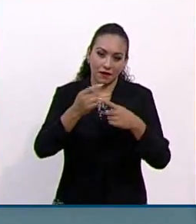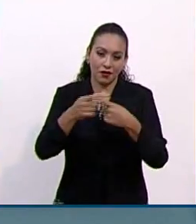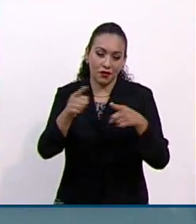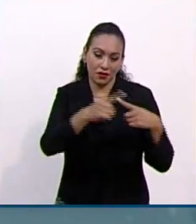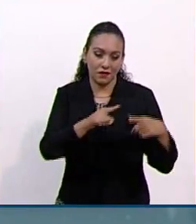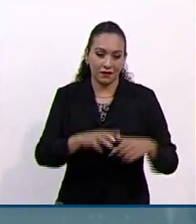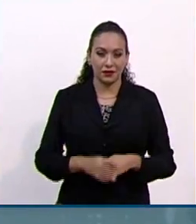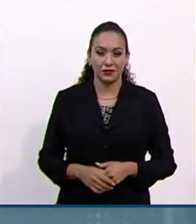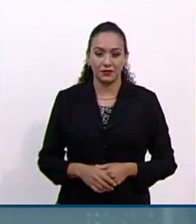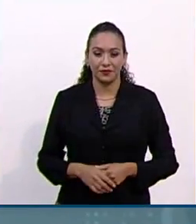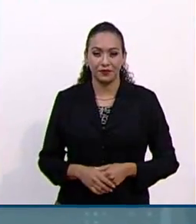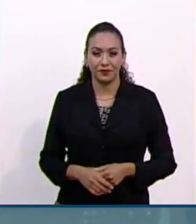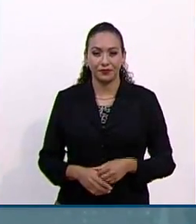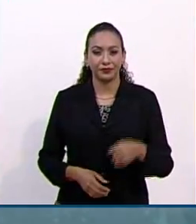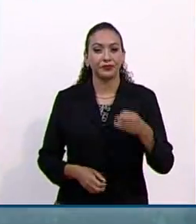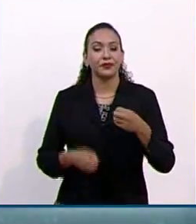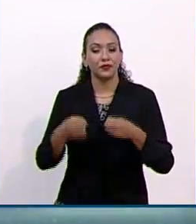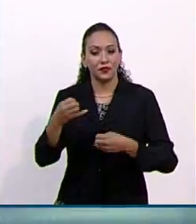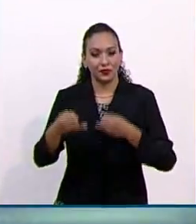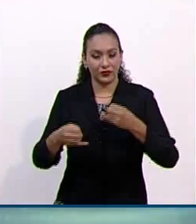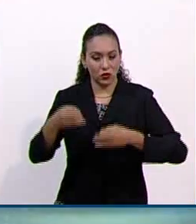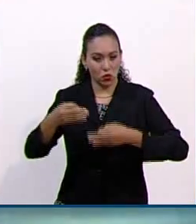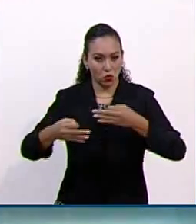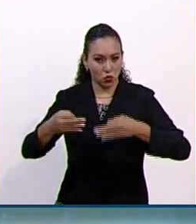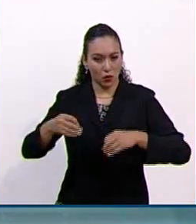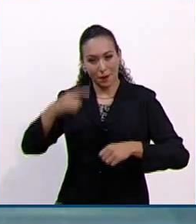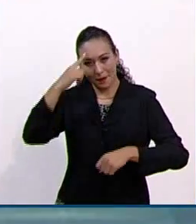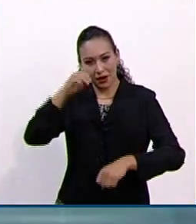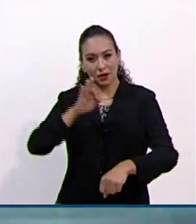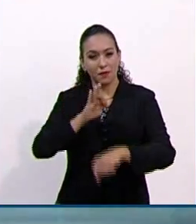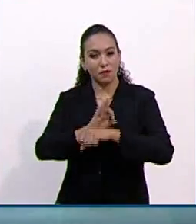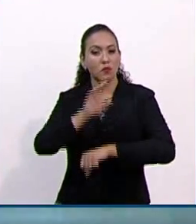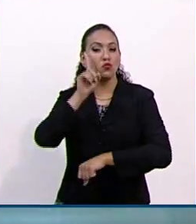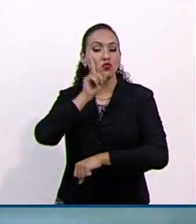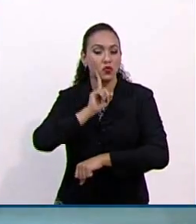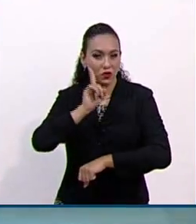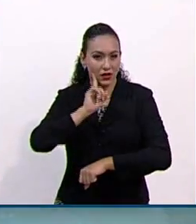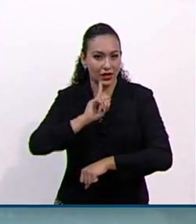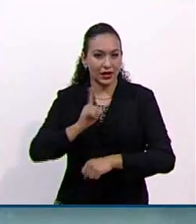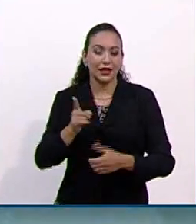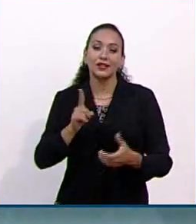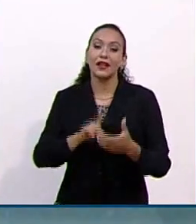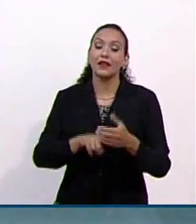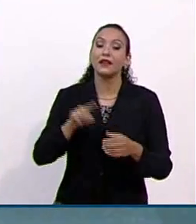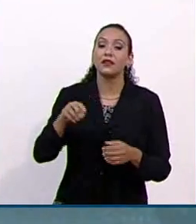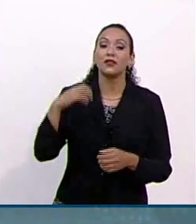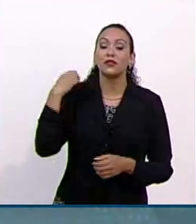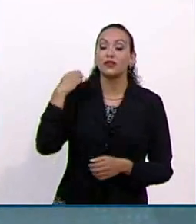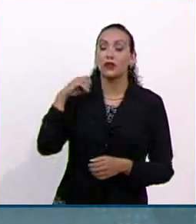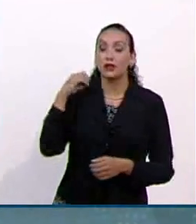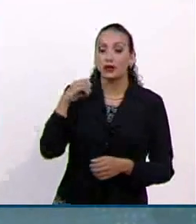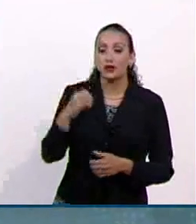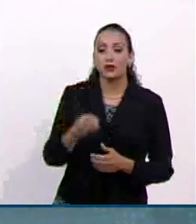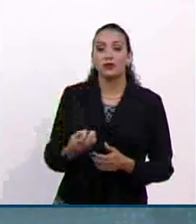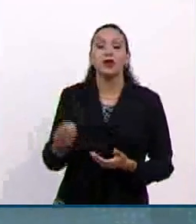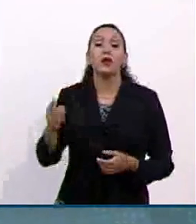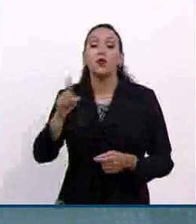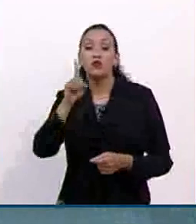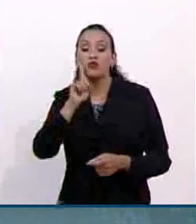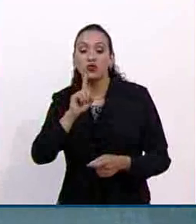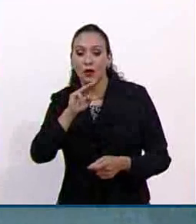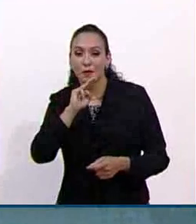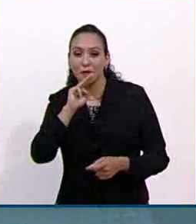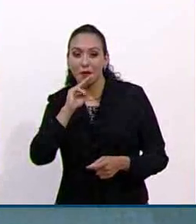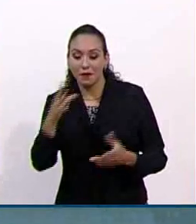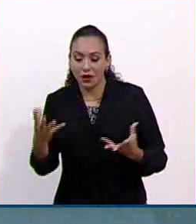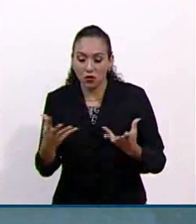El juzgado especializado para dictar órdenes de protección a mujeres del Poder Judicial de Oaxaca reinstaló a una madre de familia